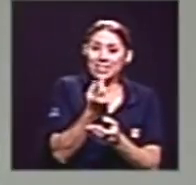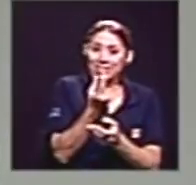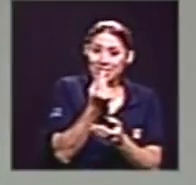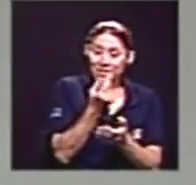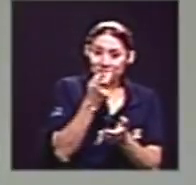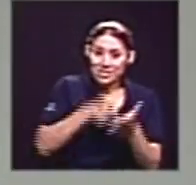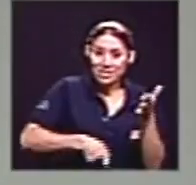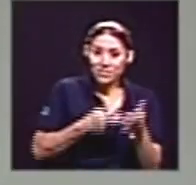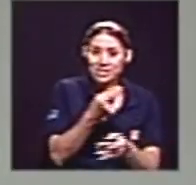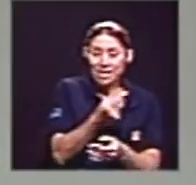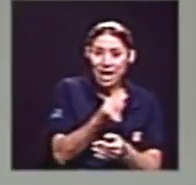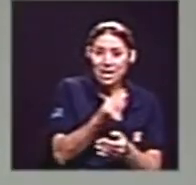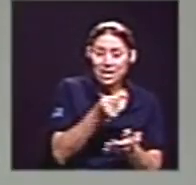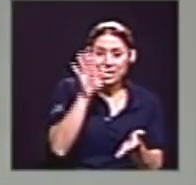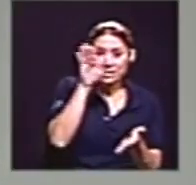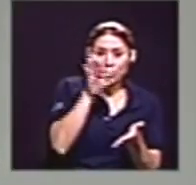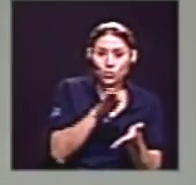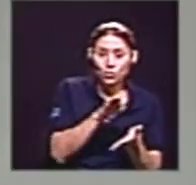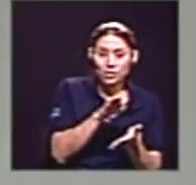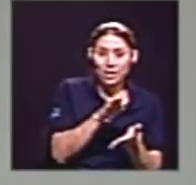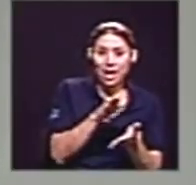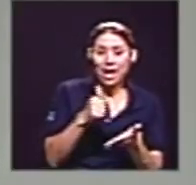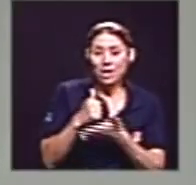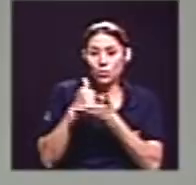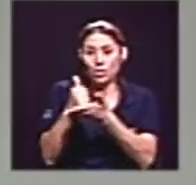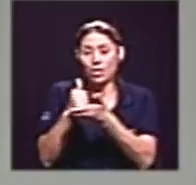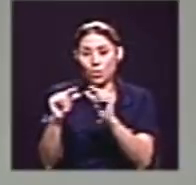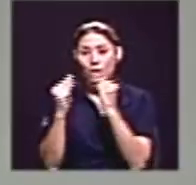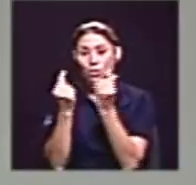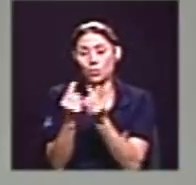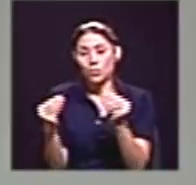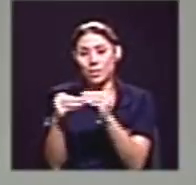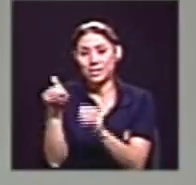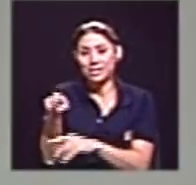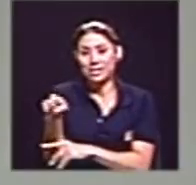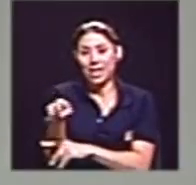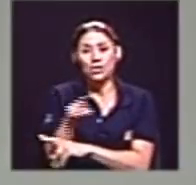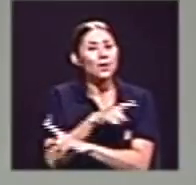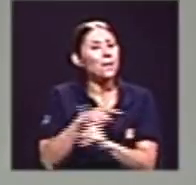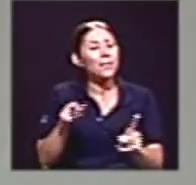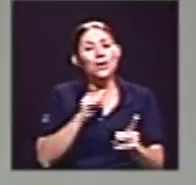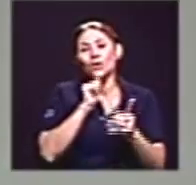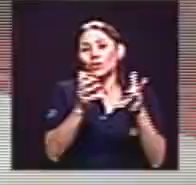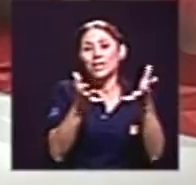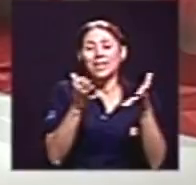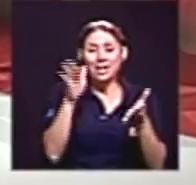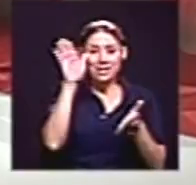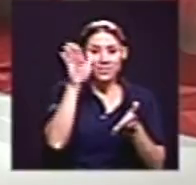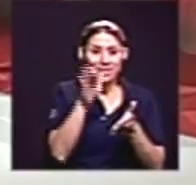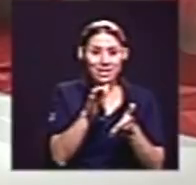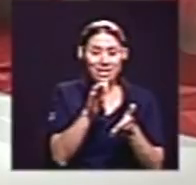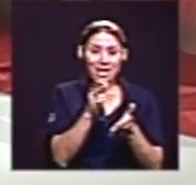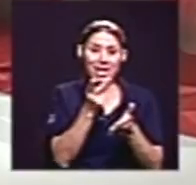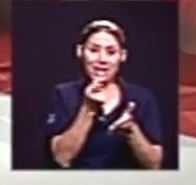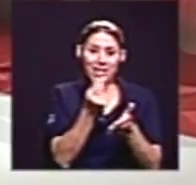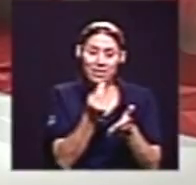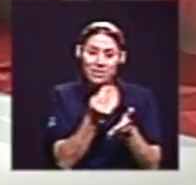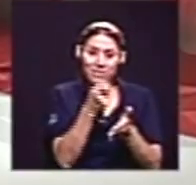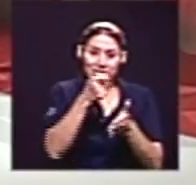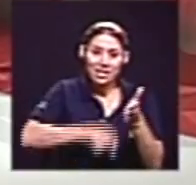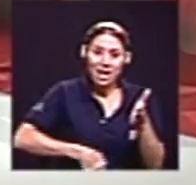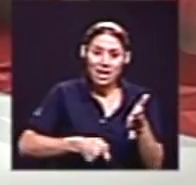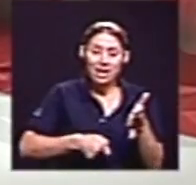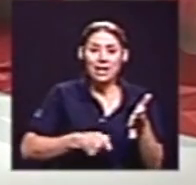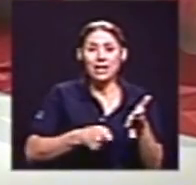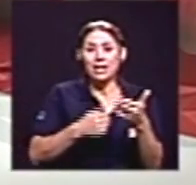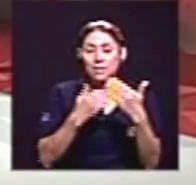que se dan a los grupos más necesitados, pero no se quiere tampoco reducir el déficit fiscal limitando la competitividad del país. Entonces, esa es una tarea